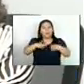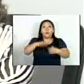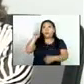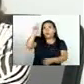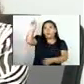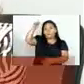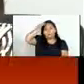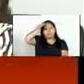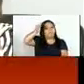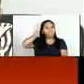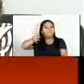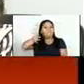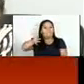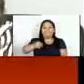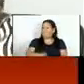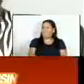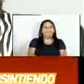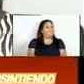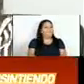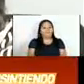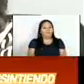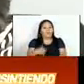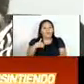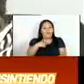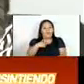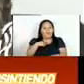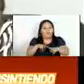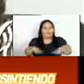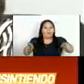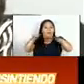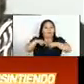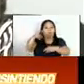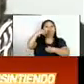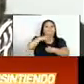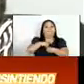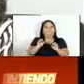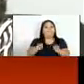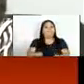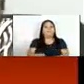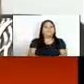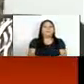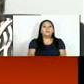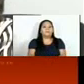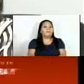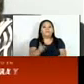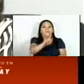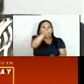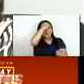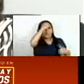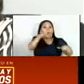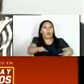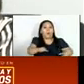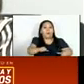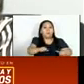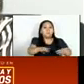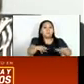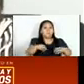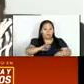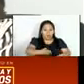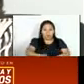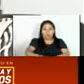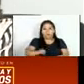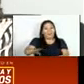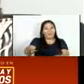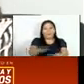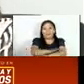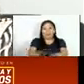y de verdad no bajo mis principios, ni tampoco valgo. No, no estaría de acuerdo. Con ninguna